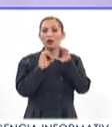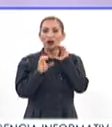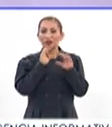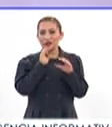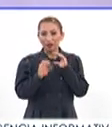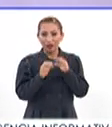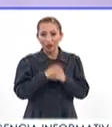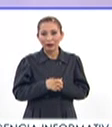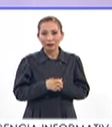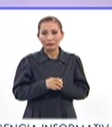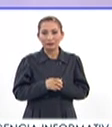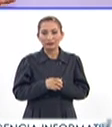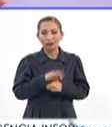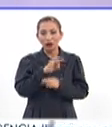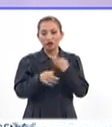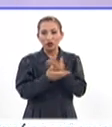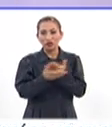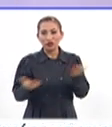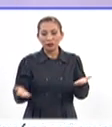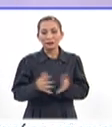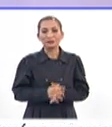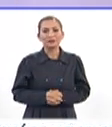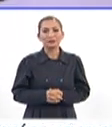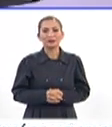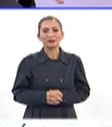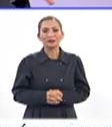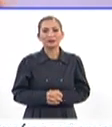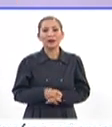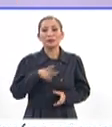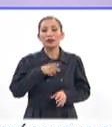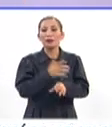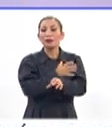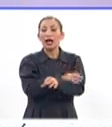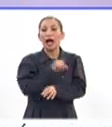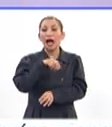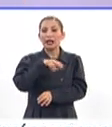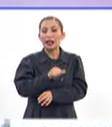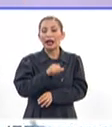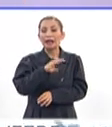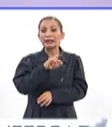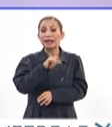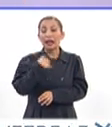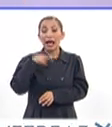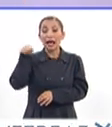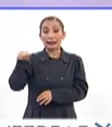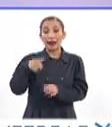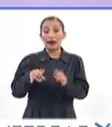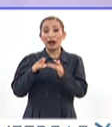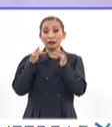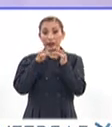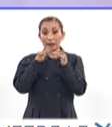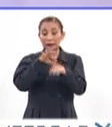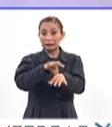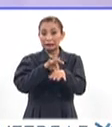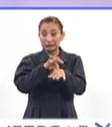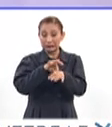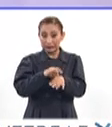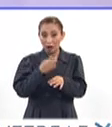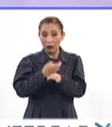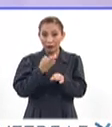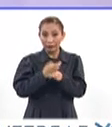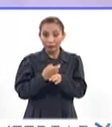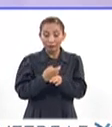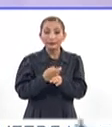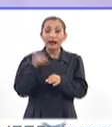comunicarnos con todos ustedes también, mi compañera Ana Cristina Olvera, va a estar haciendo enlaces completamente en